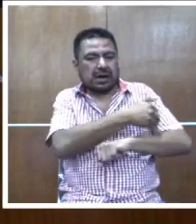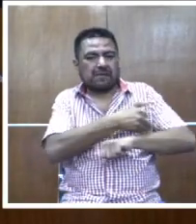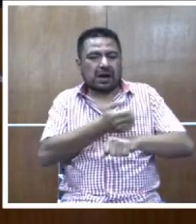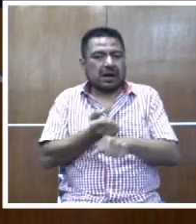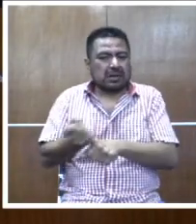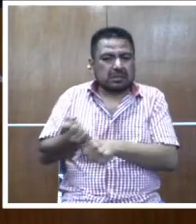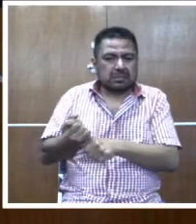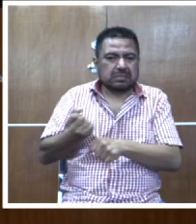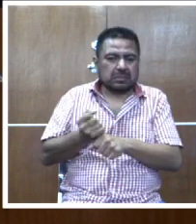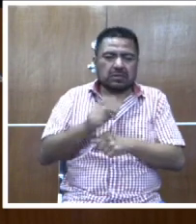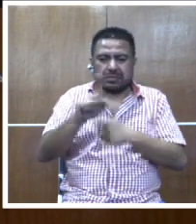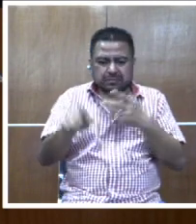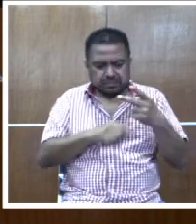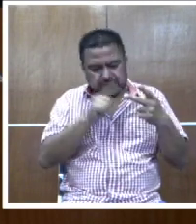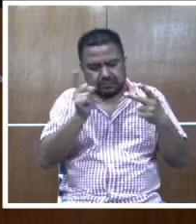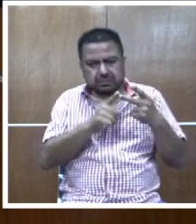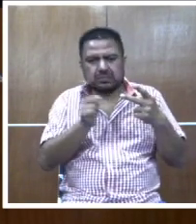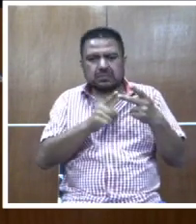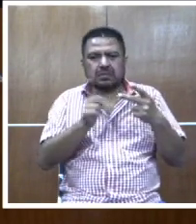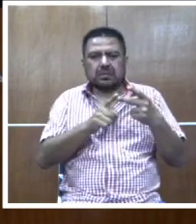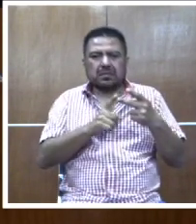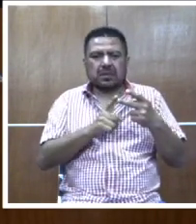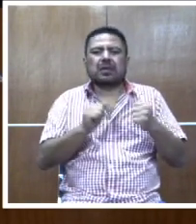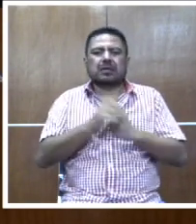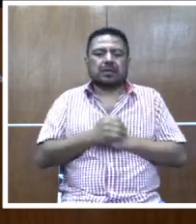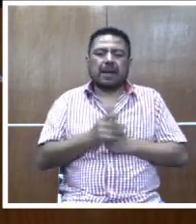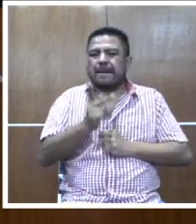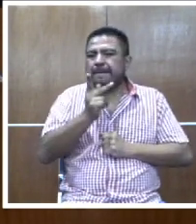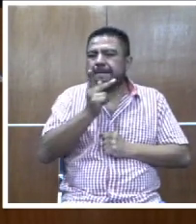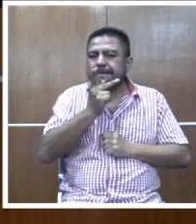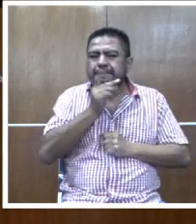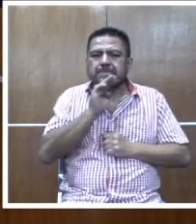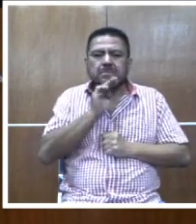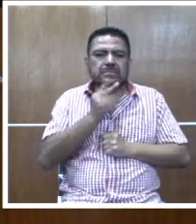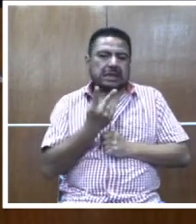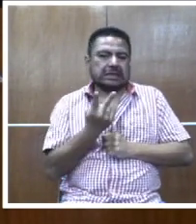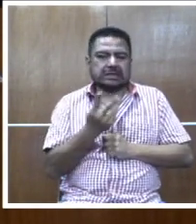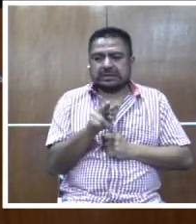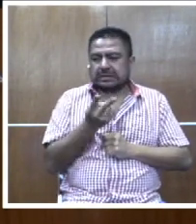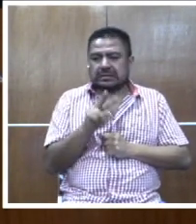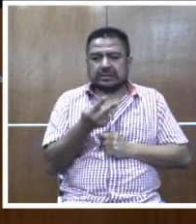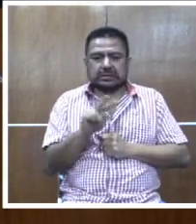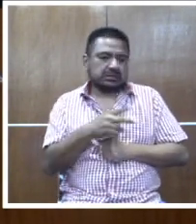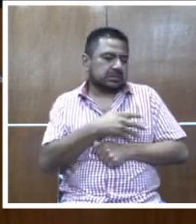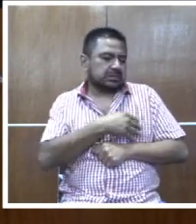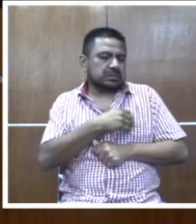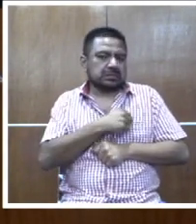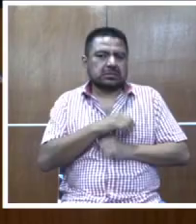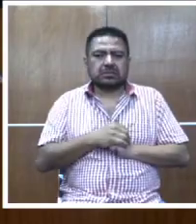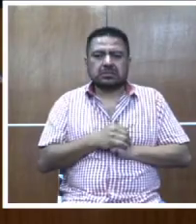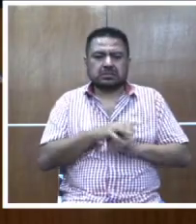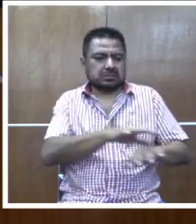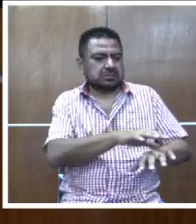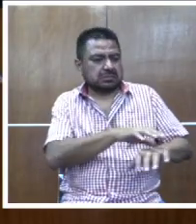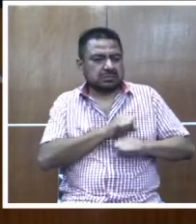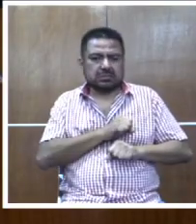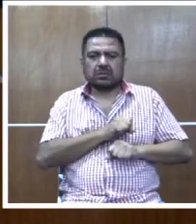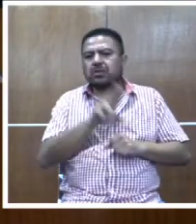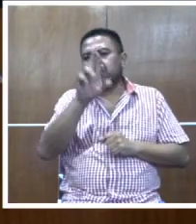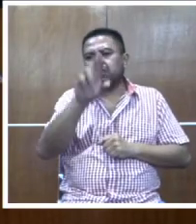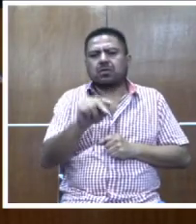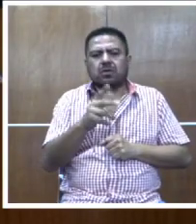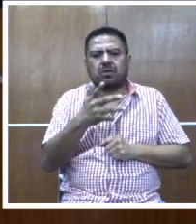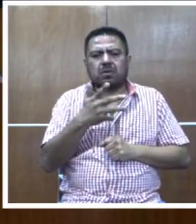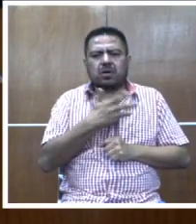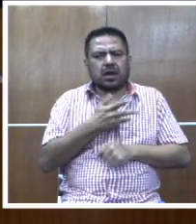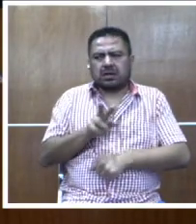familiar. 2. Que el progenitor, padre o madre del infante que retenga no tenga su